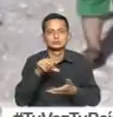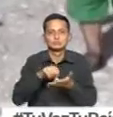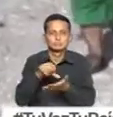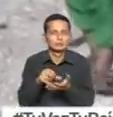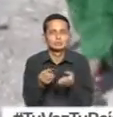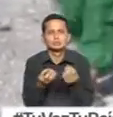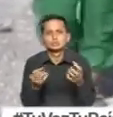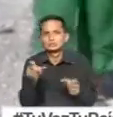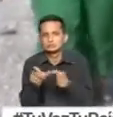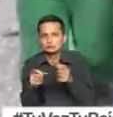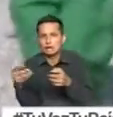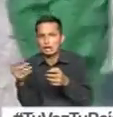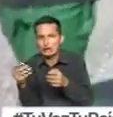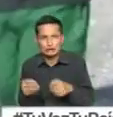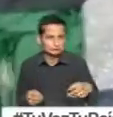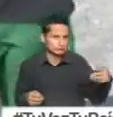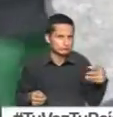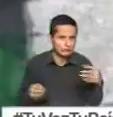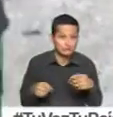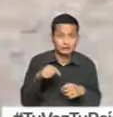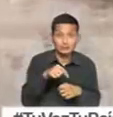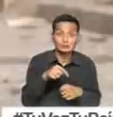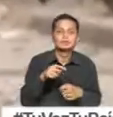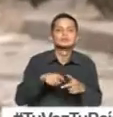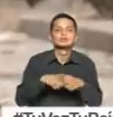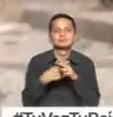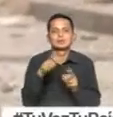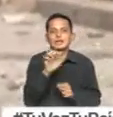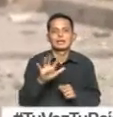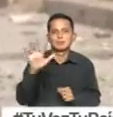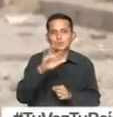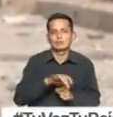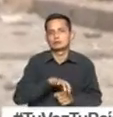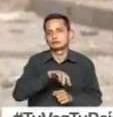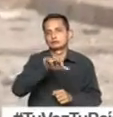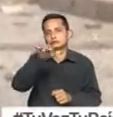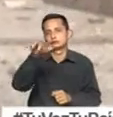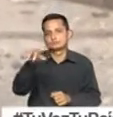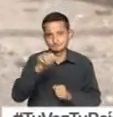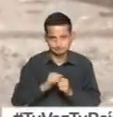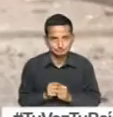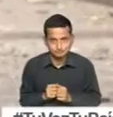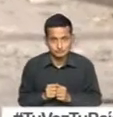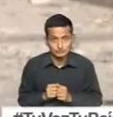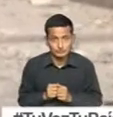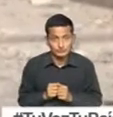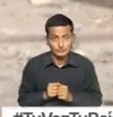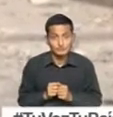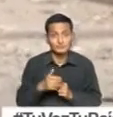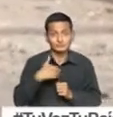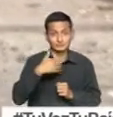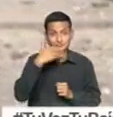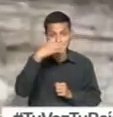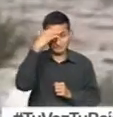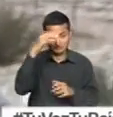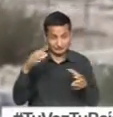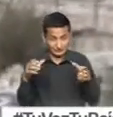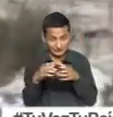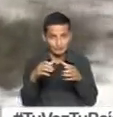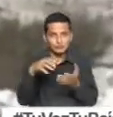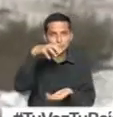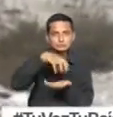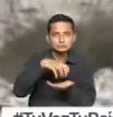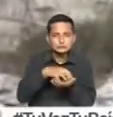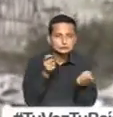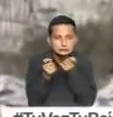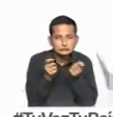de los combatientes yihadistas hacia Europa, donde el grupo reivindicó varios atentados. El Estado Islámico controlaba la provincia desde